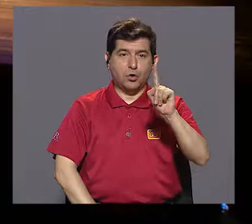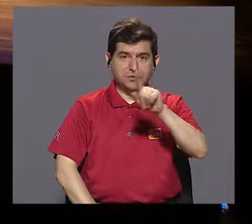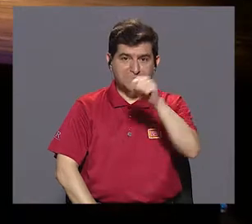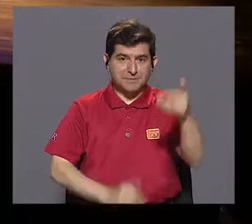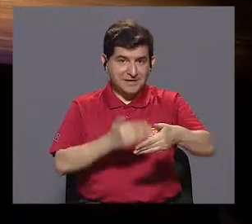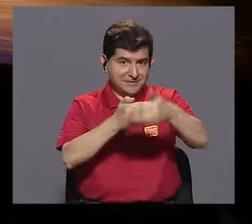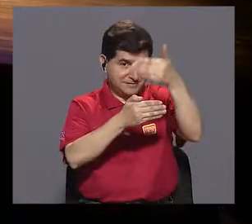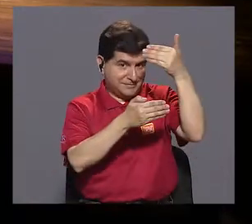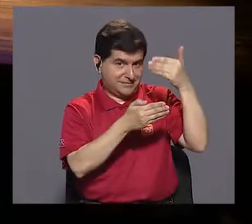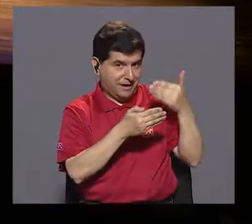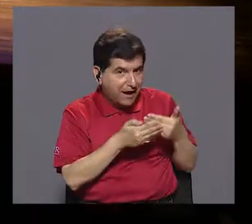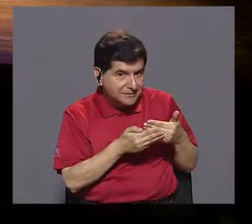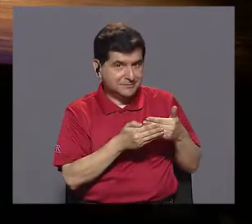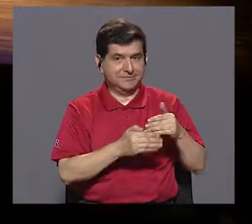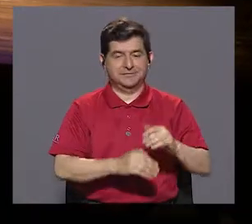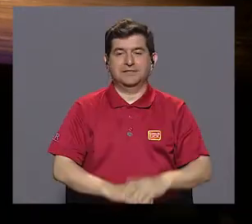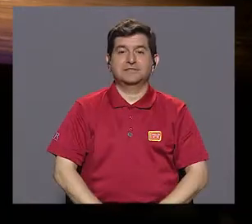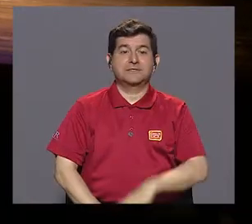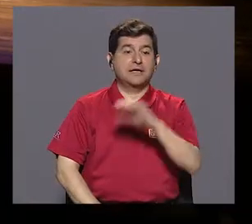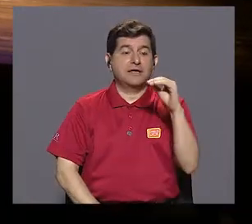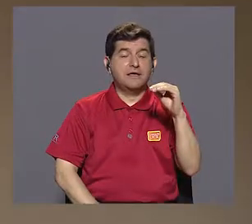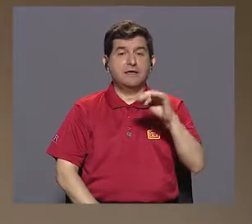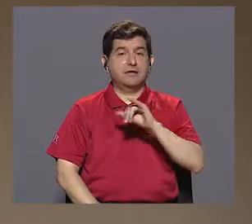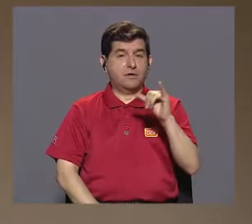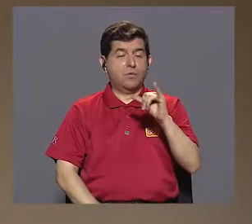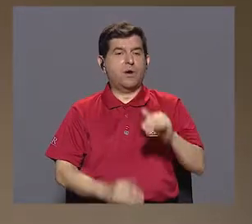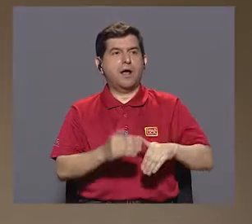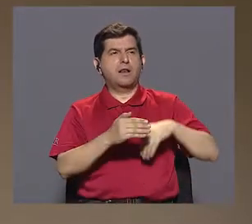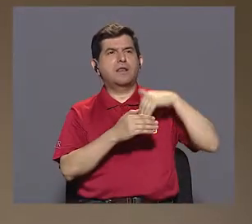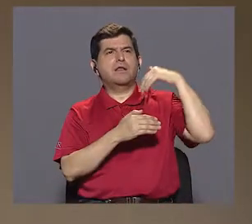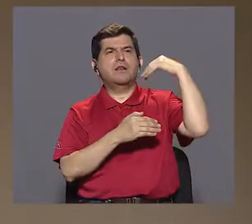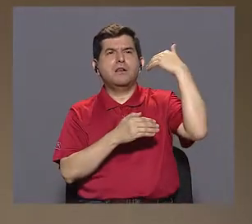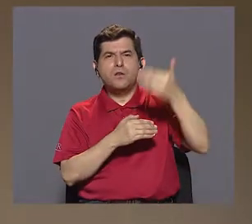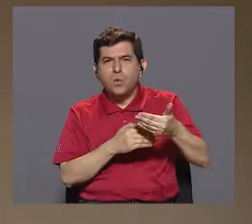Desde hace 11 meses y después